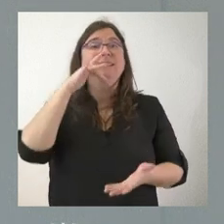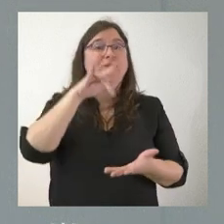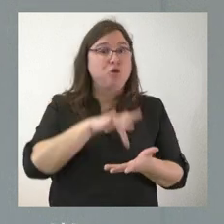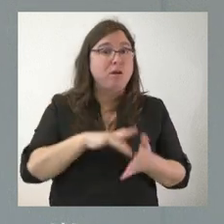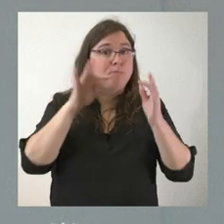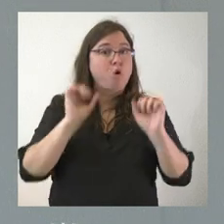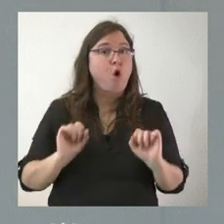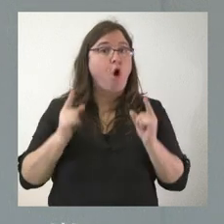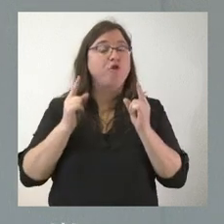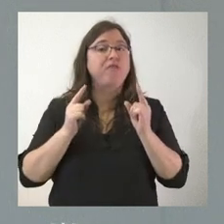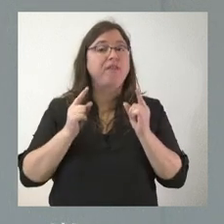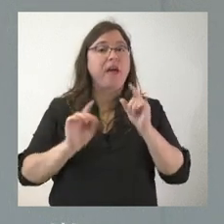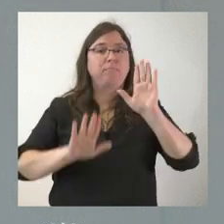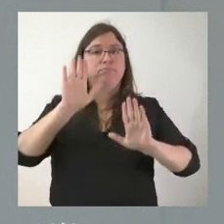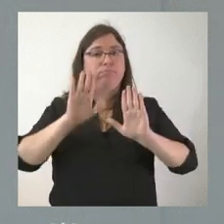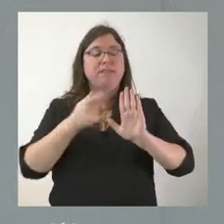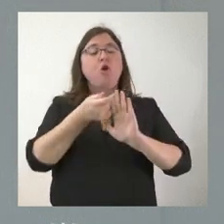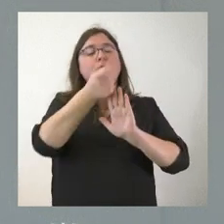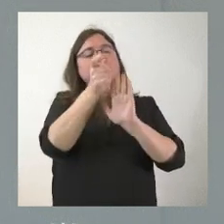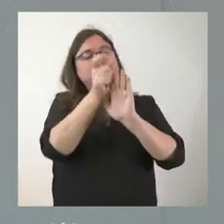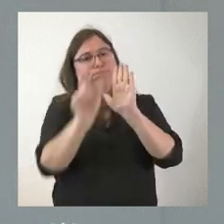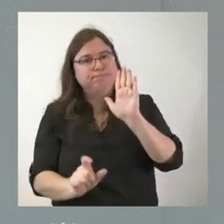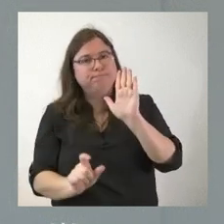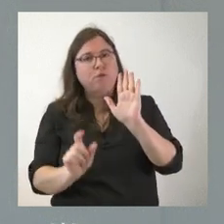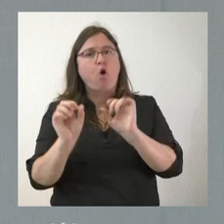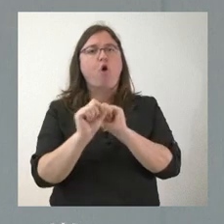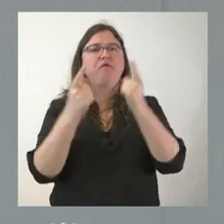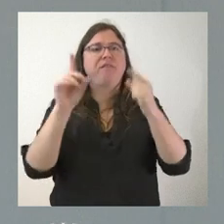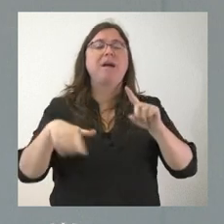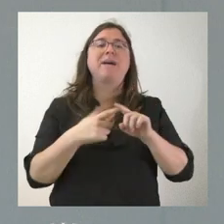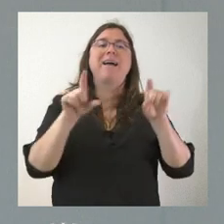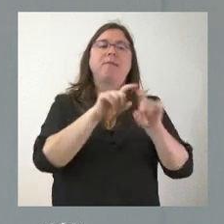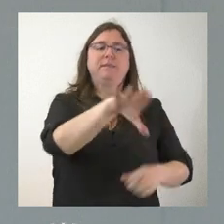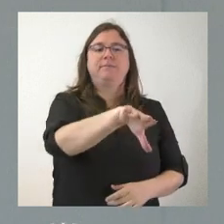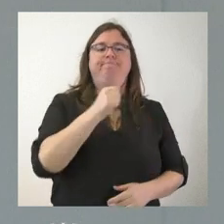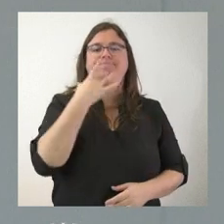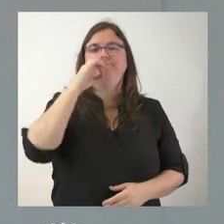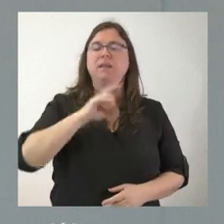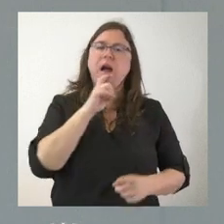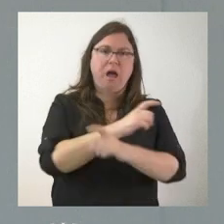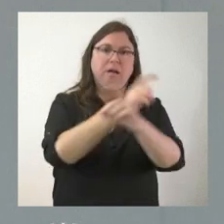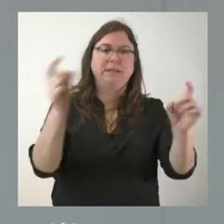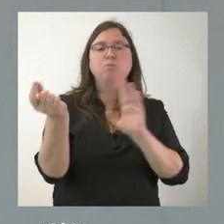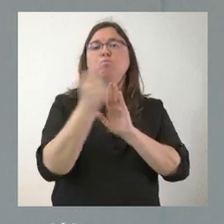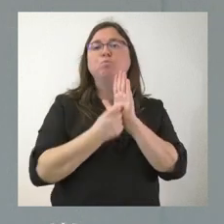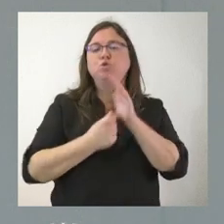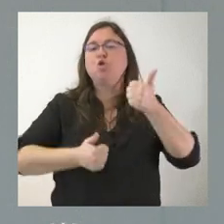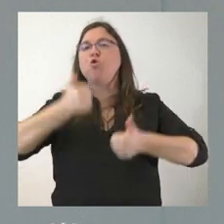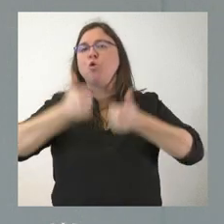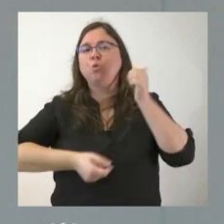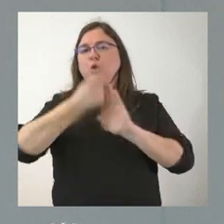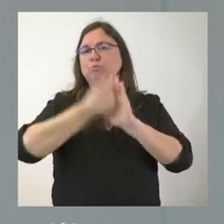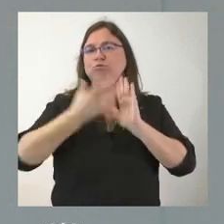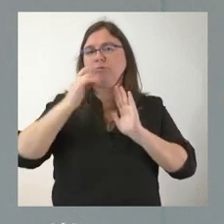la licitación informaremos del importe definitivo y de la empresa que ha obtenido la mayor puntuación en el concurso y por tanto